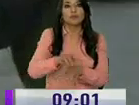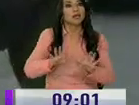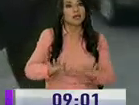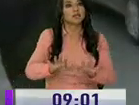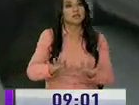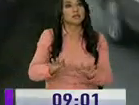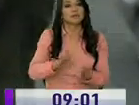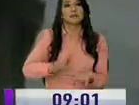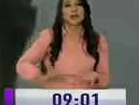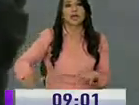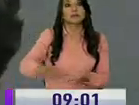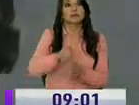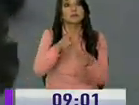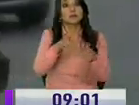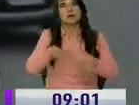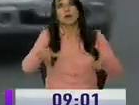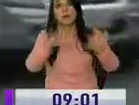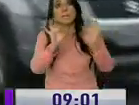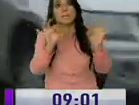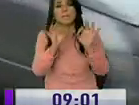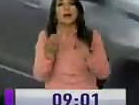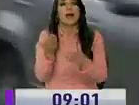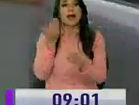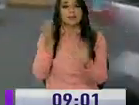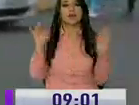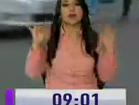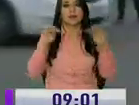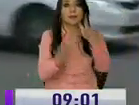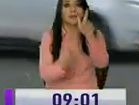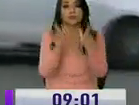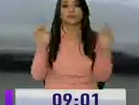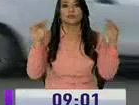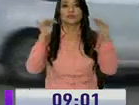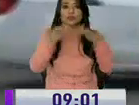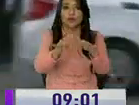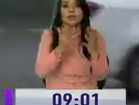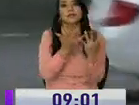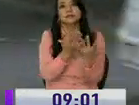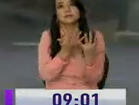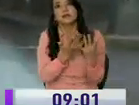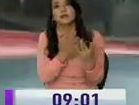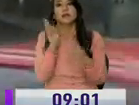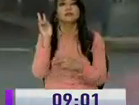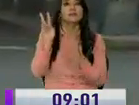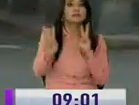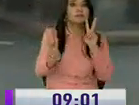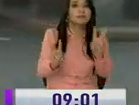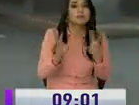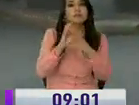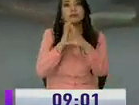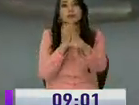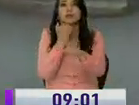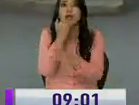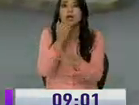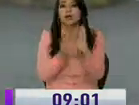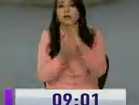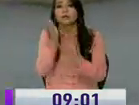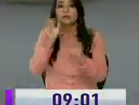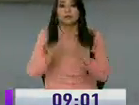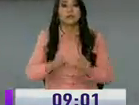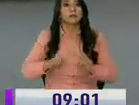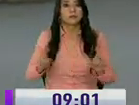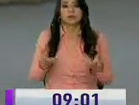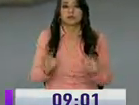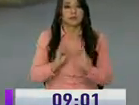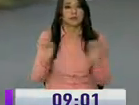totalmente desolada. Hace un par de horas había una gran cantidad de personas que estaban todavía a la expectativa de que alguno de estos buses pudiera llegar, sin